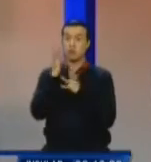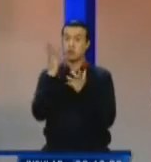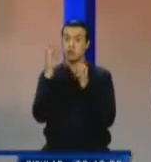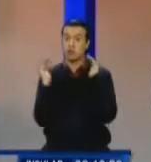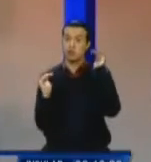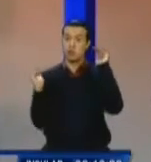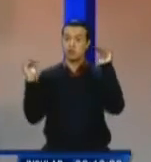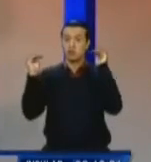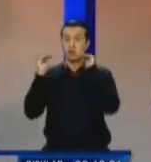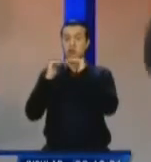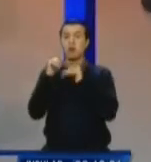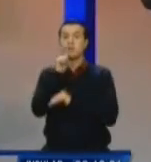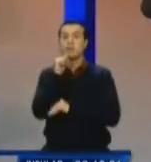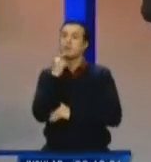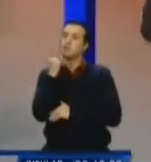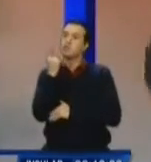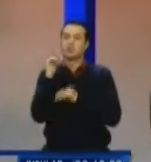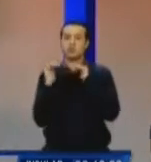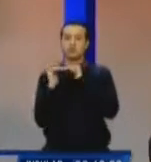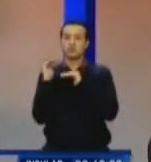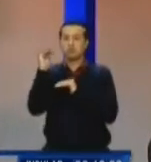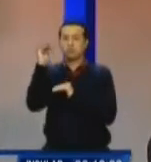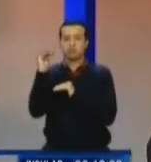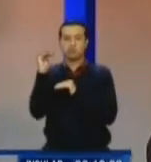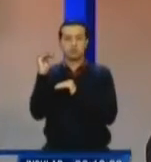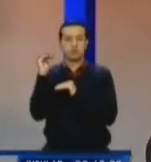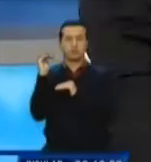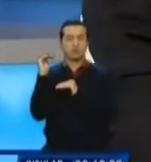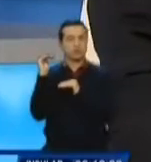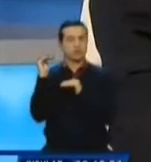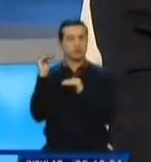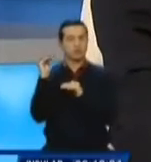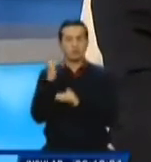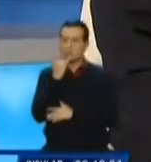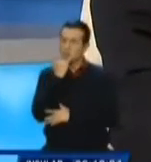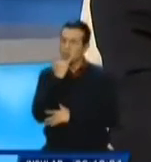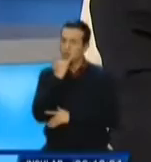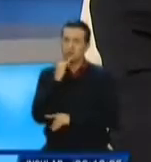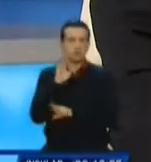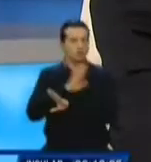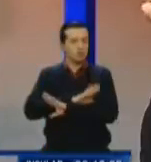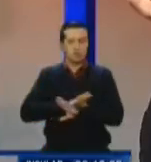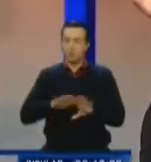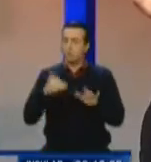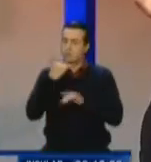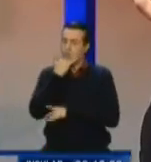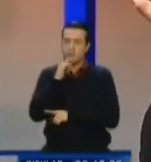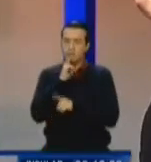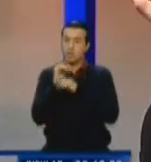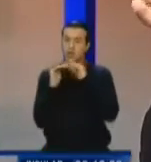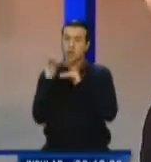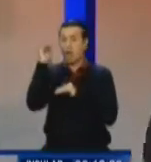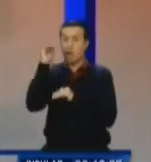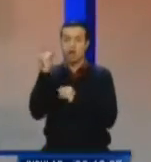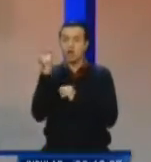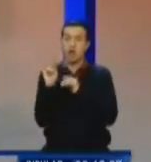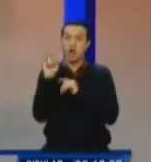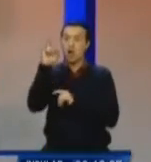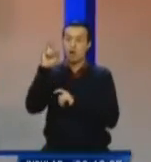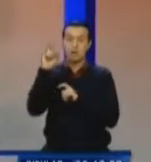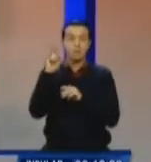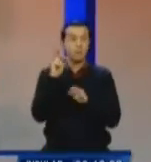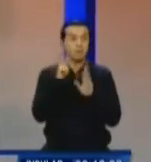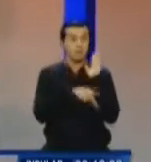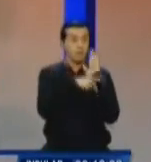las otras empresas privadas abusan y también están subiendo los precios los guardias extranjeros yo lo cual muestra claramente que parece que el problema no está en